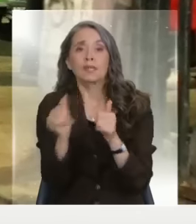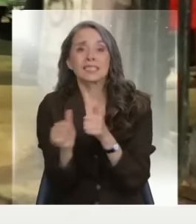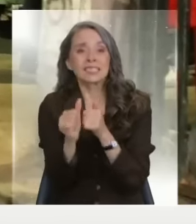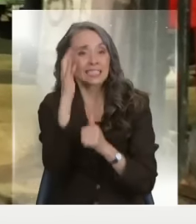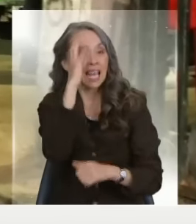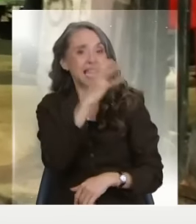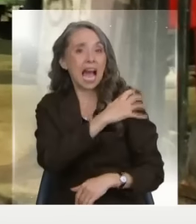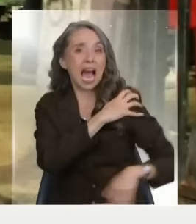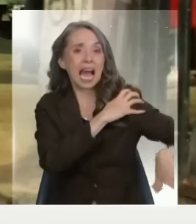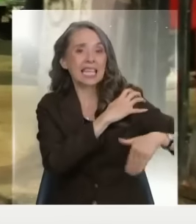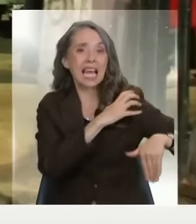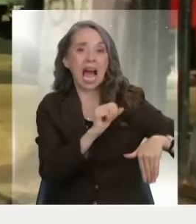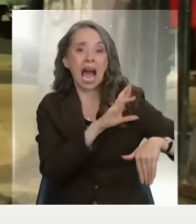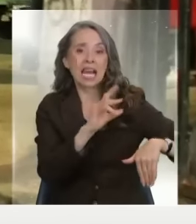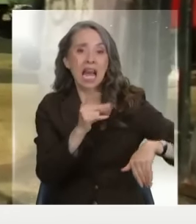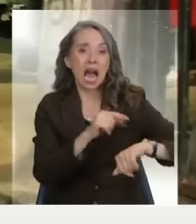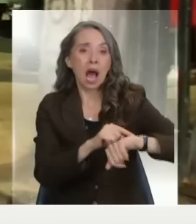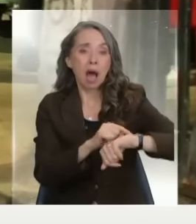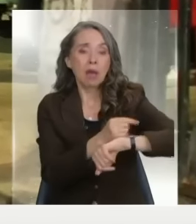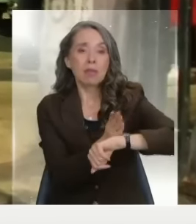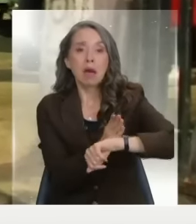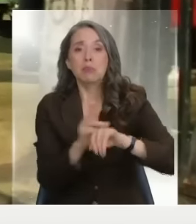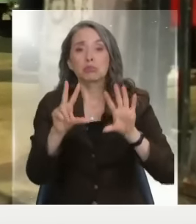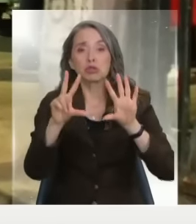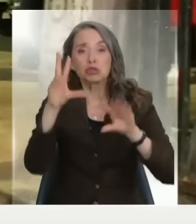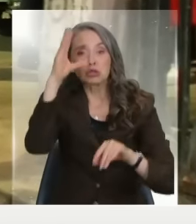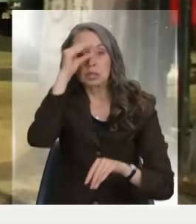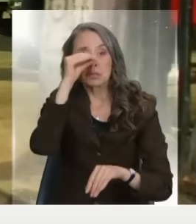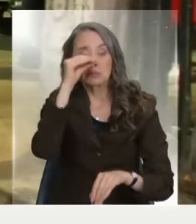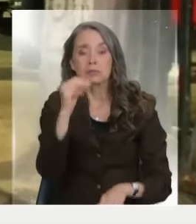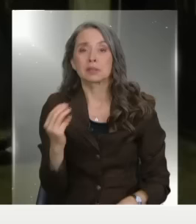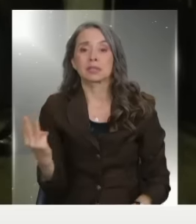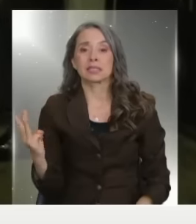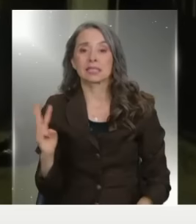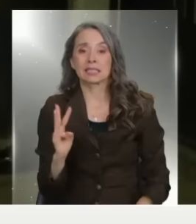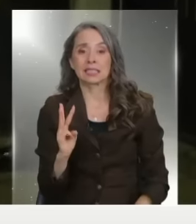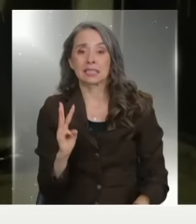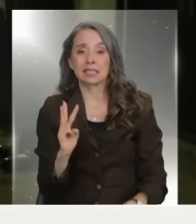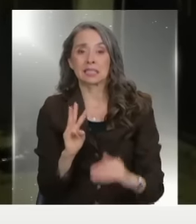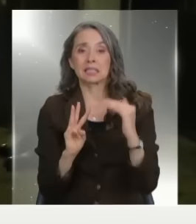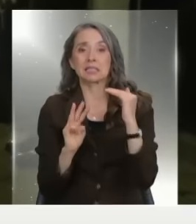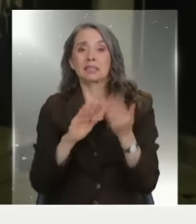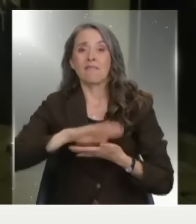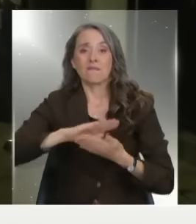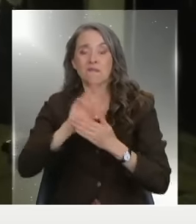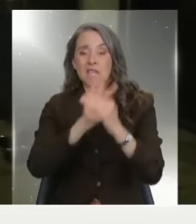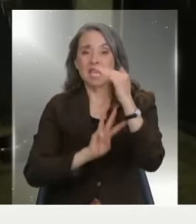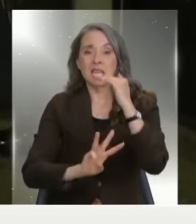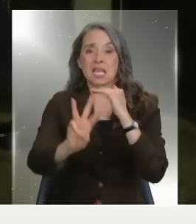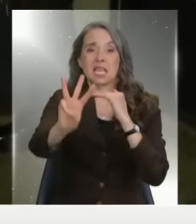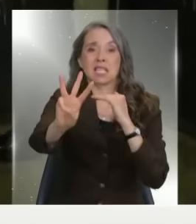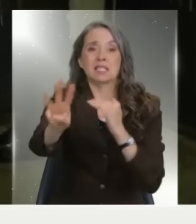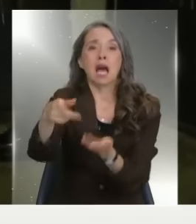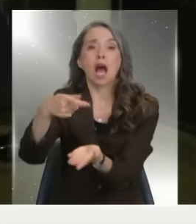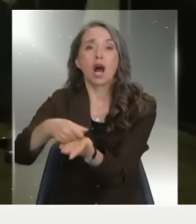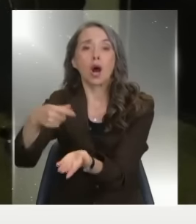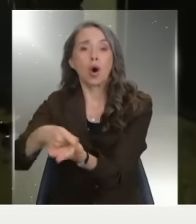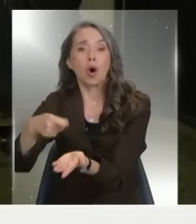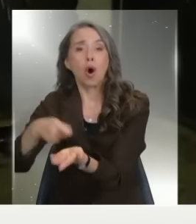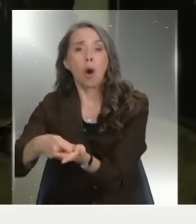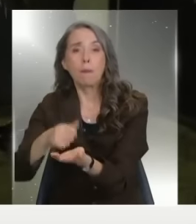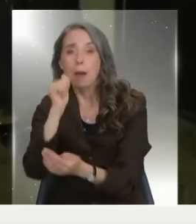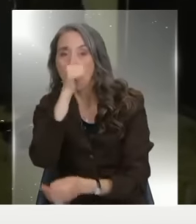General Arriagada. El reloj marcaba las 20 horas y al menos tres personas salieron caminando de una fiesta para comprar